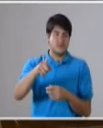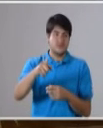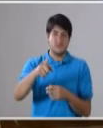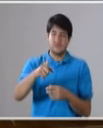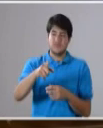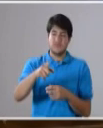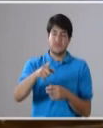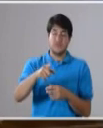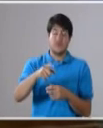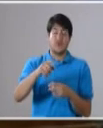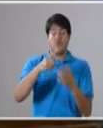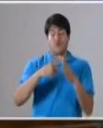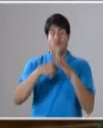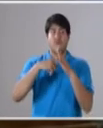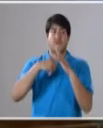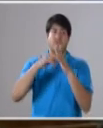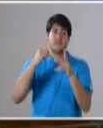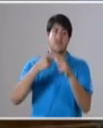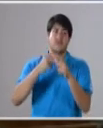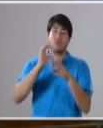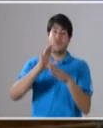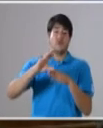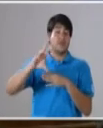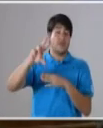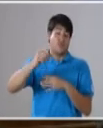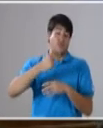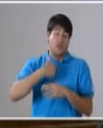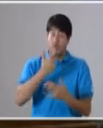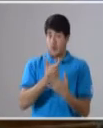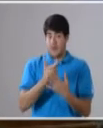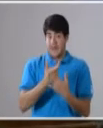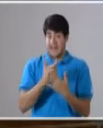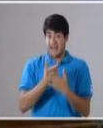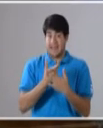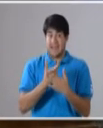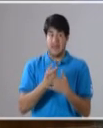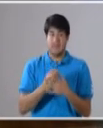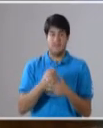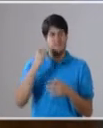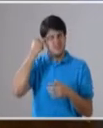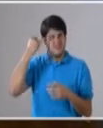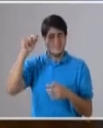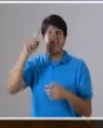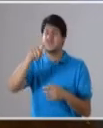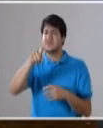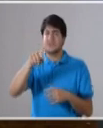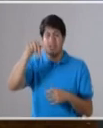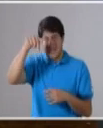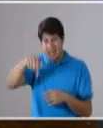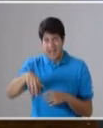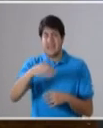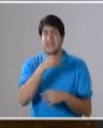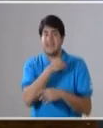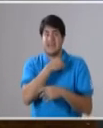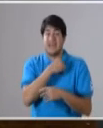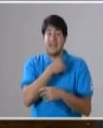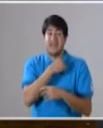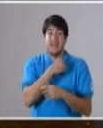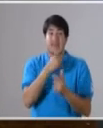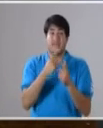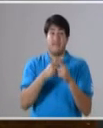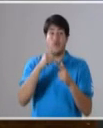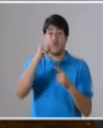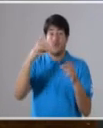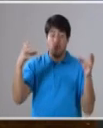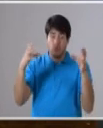cosas de que no, que las regalías y que, imagínese usted que aquí se quería lanzar por una asociación de músicos